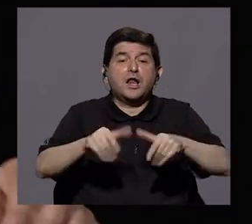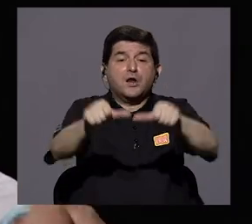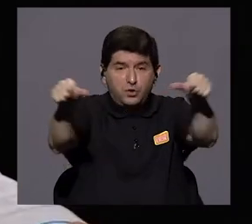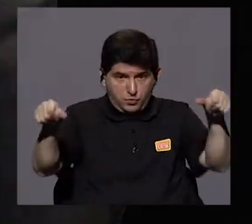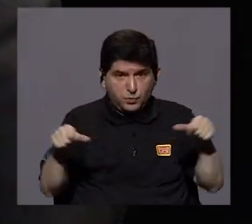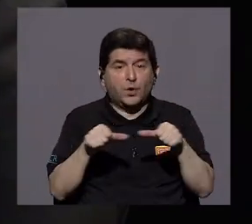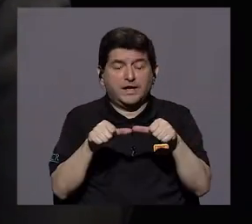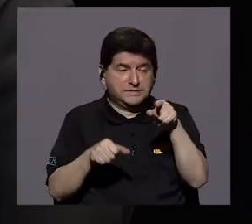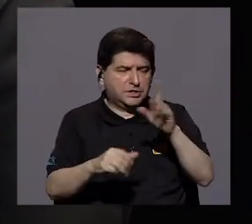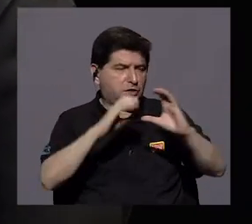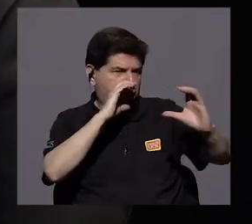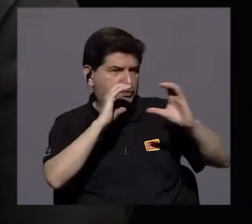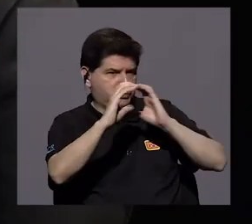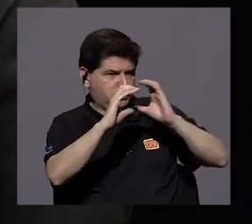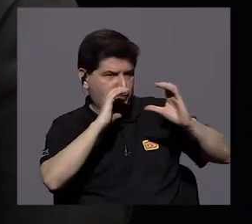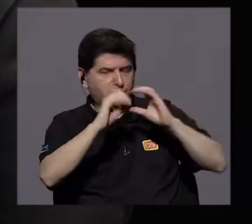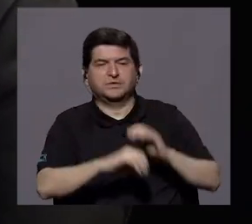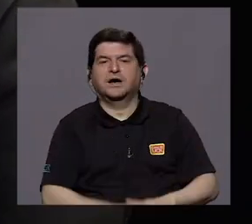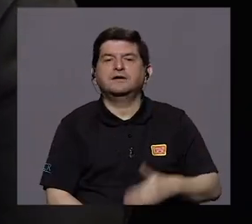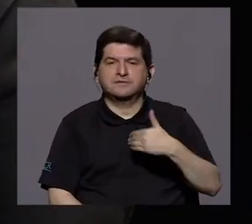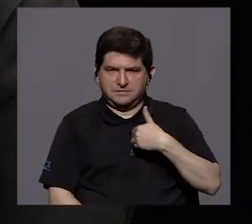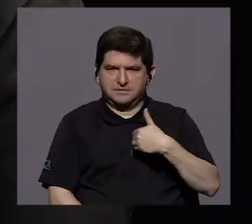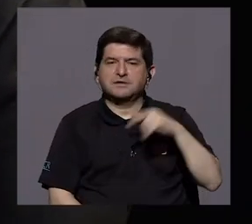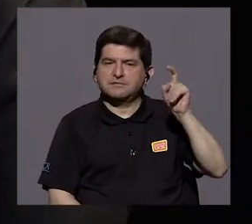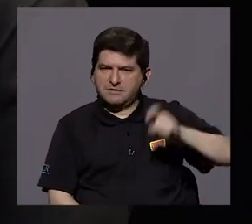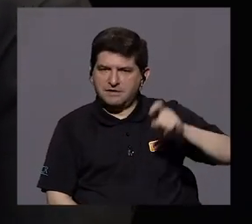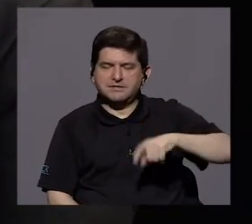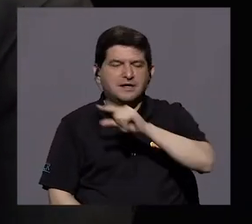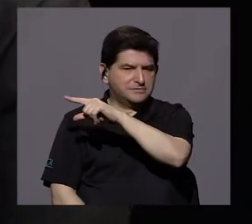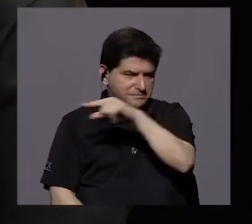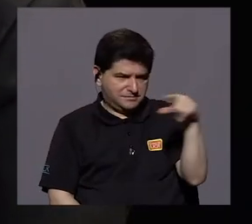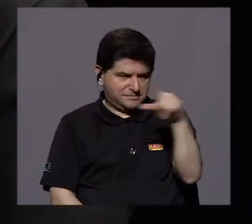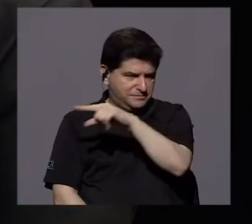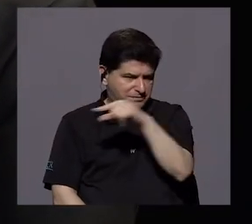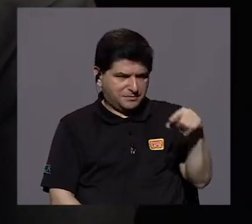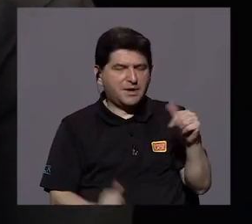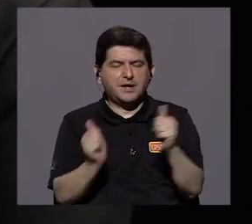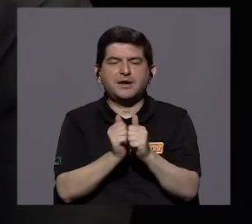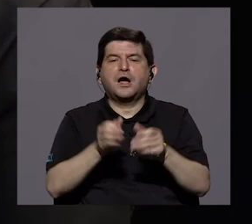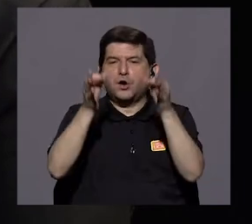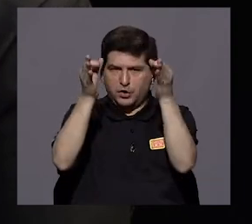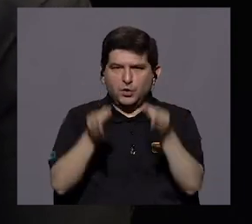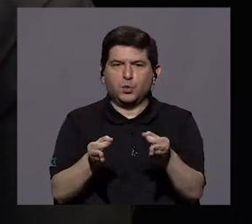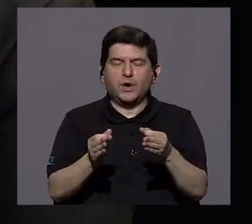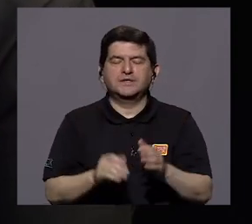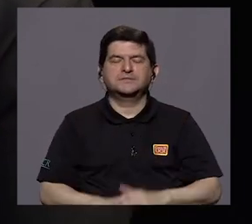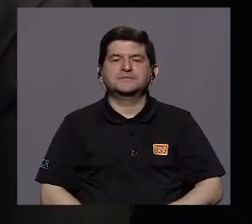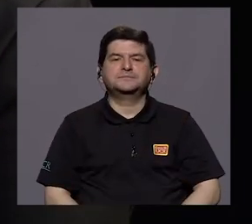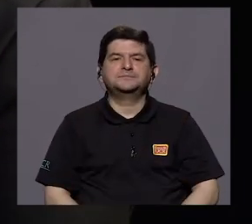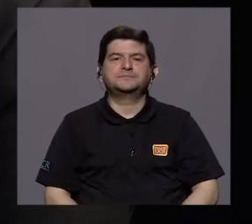la zona. Ellos se comunican, tienen que comunicarse semanalmente con el juez contravencional,